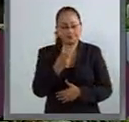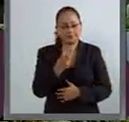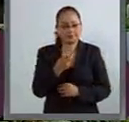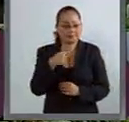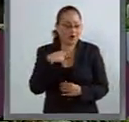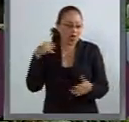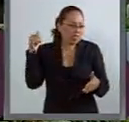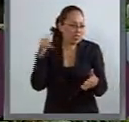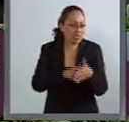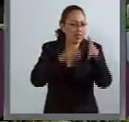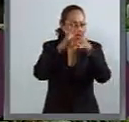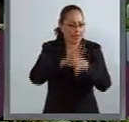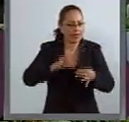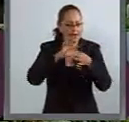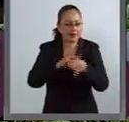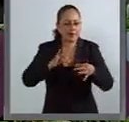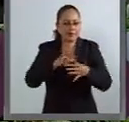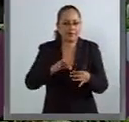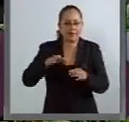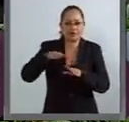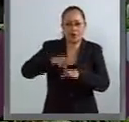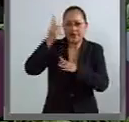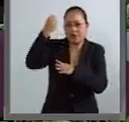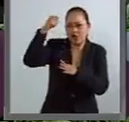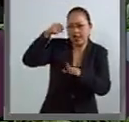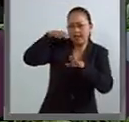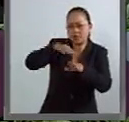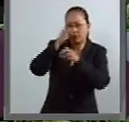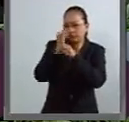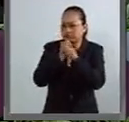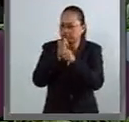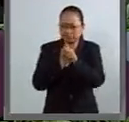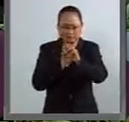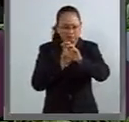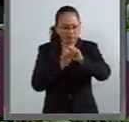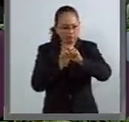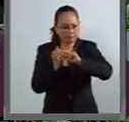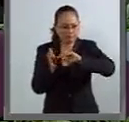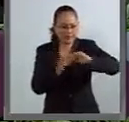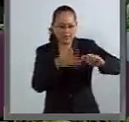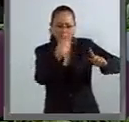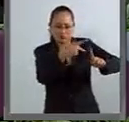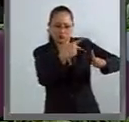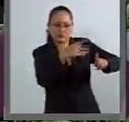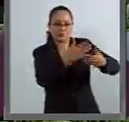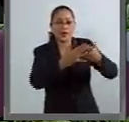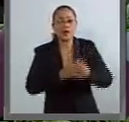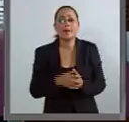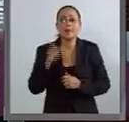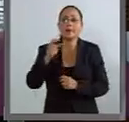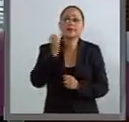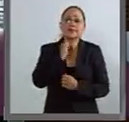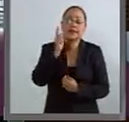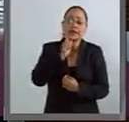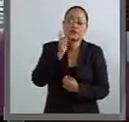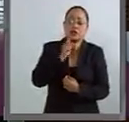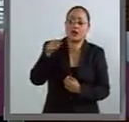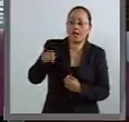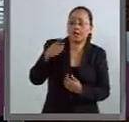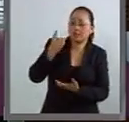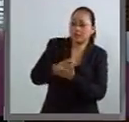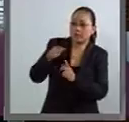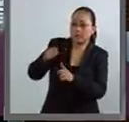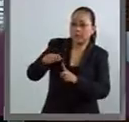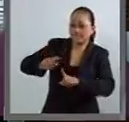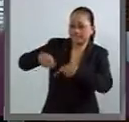entraré a profundizar en esta parte teórica y de investigación de lo que significa, y desde luego la senadora, que no solamente